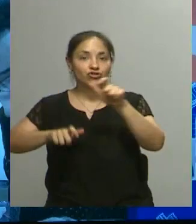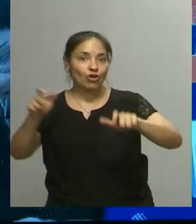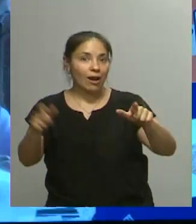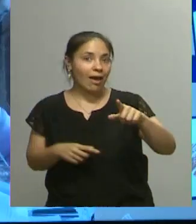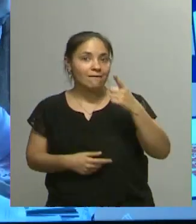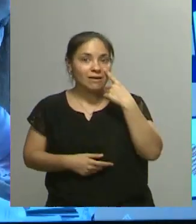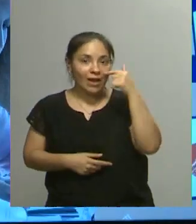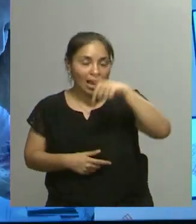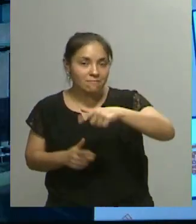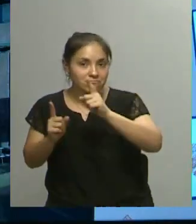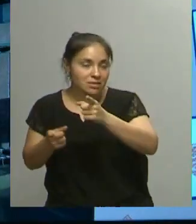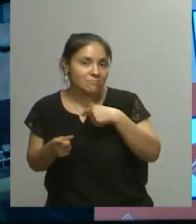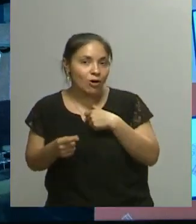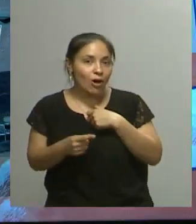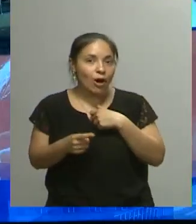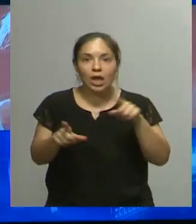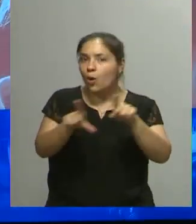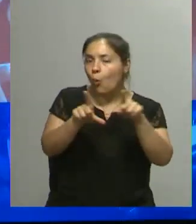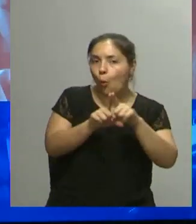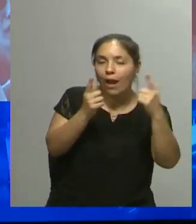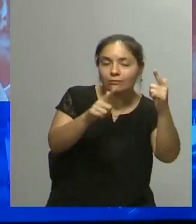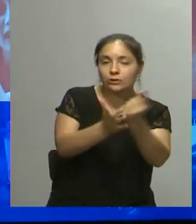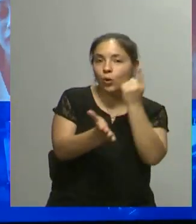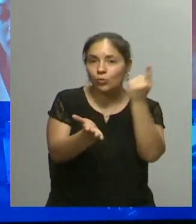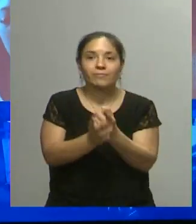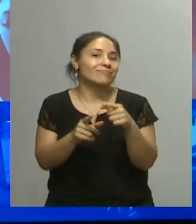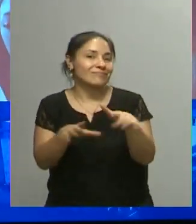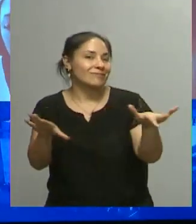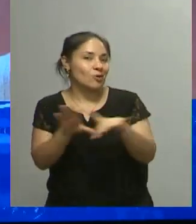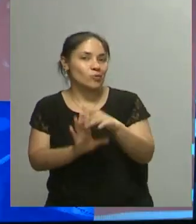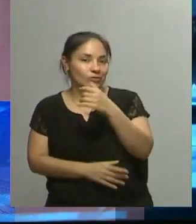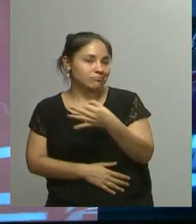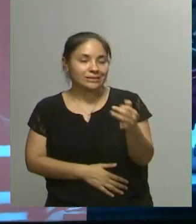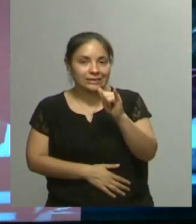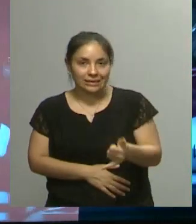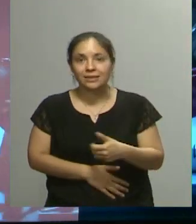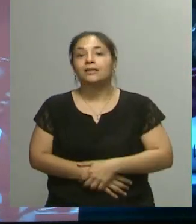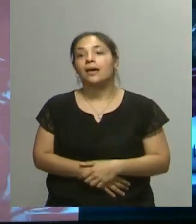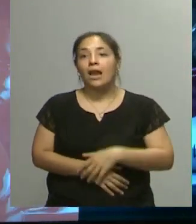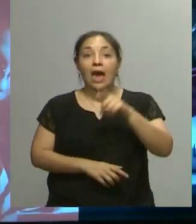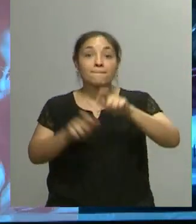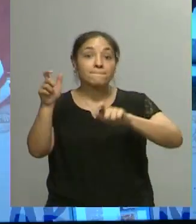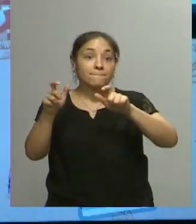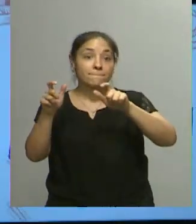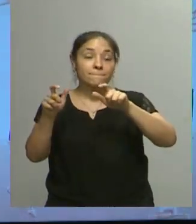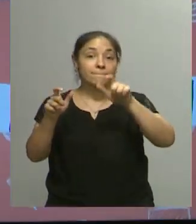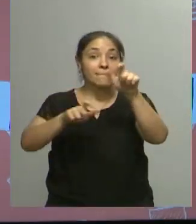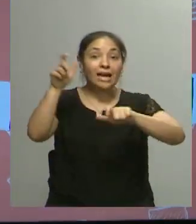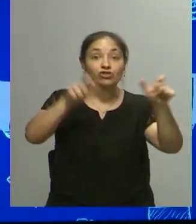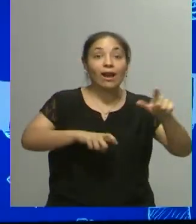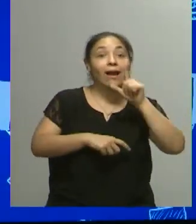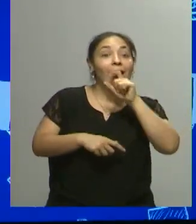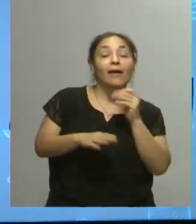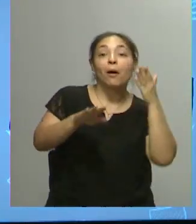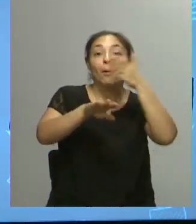Es una buena forma de empezar a encararlo. Por ahí la gente cree, incluso la gente que va a Qatar cree que sabe lo